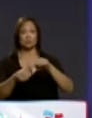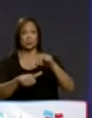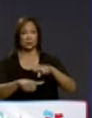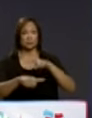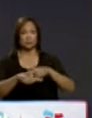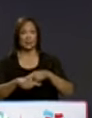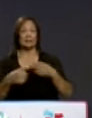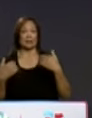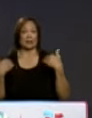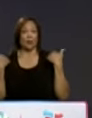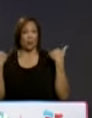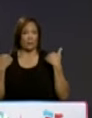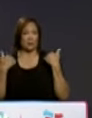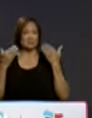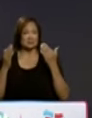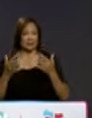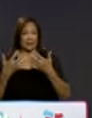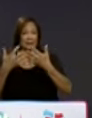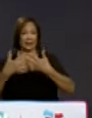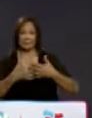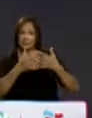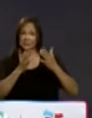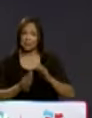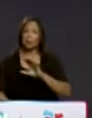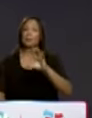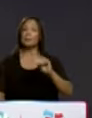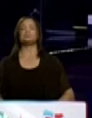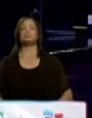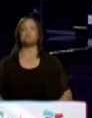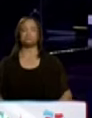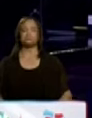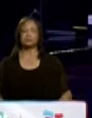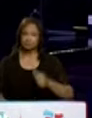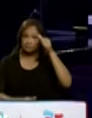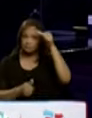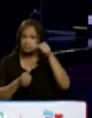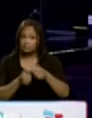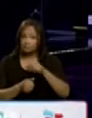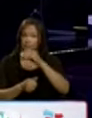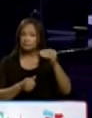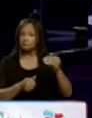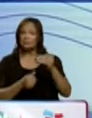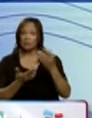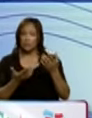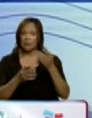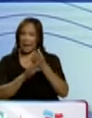el PLD. Para Telenoticias, Eliana Cuevas.